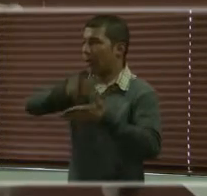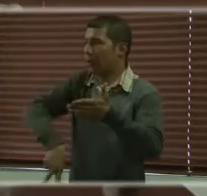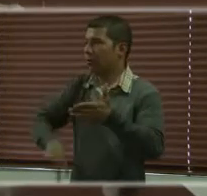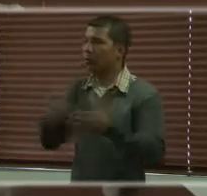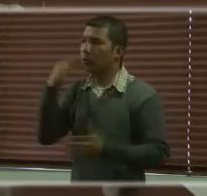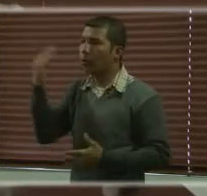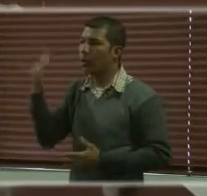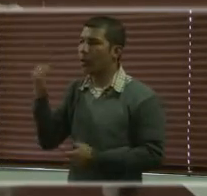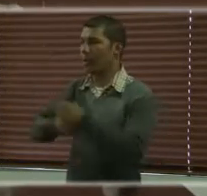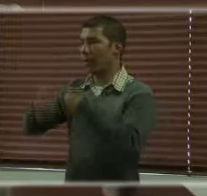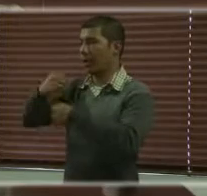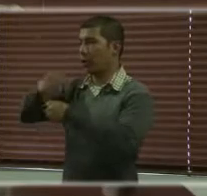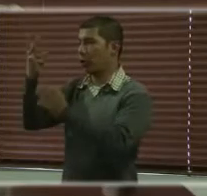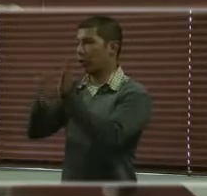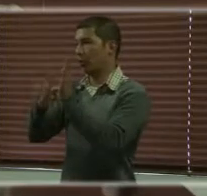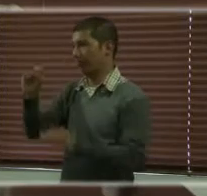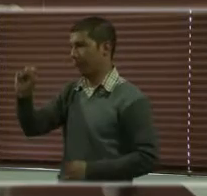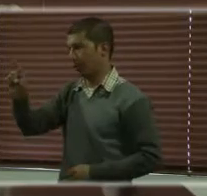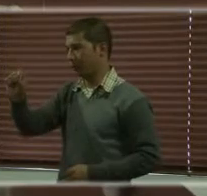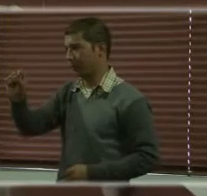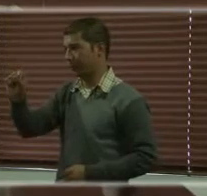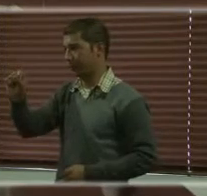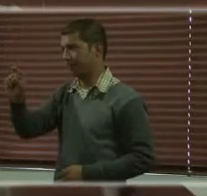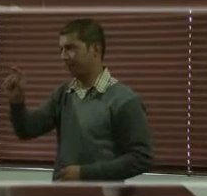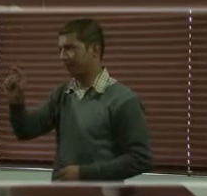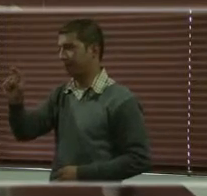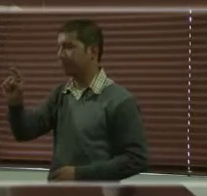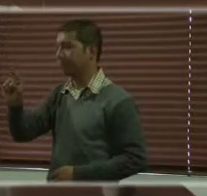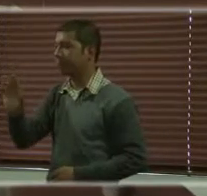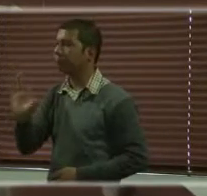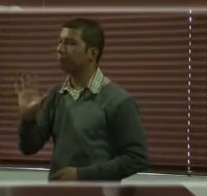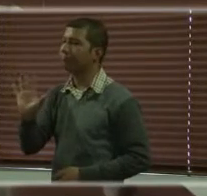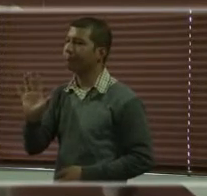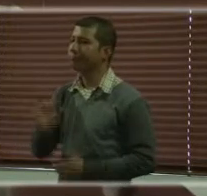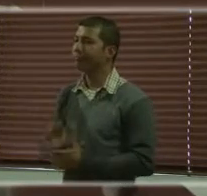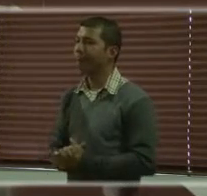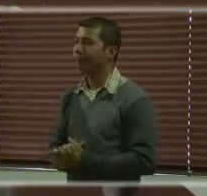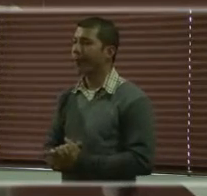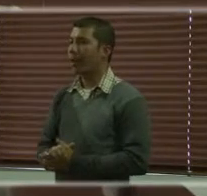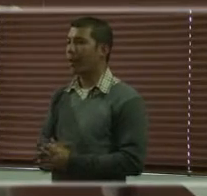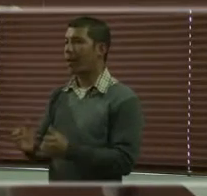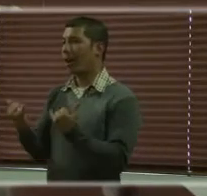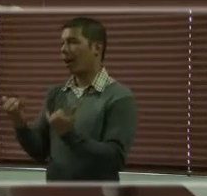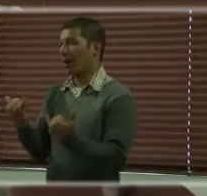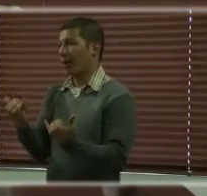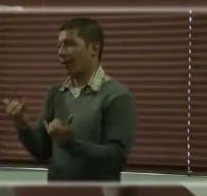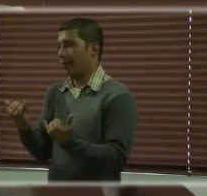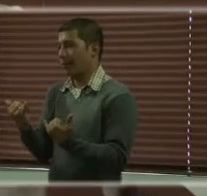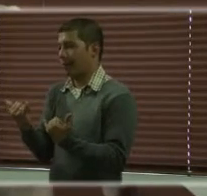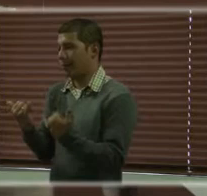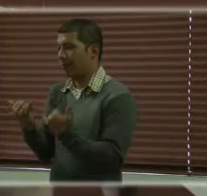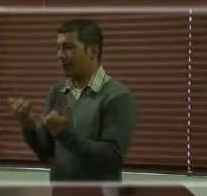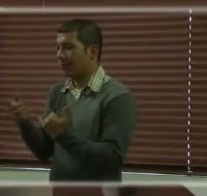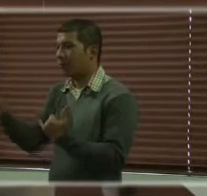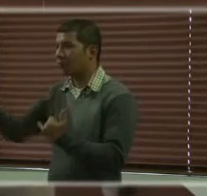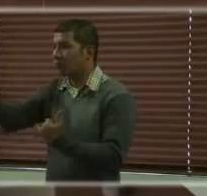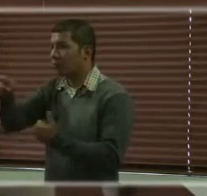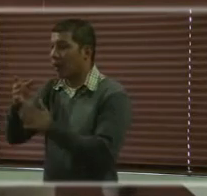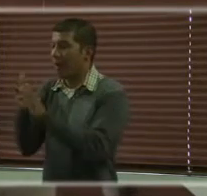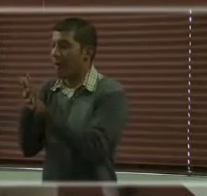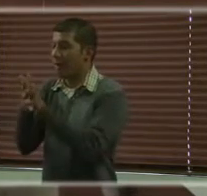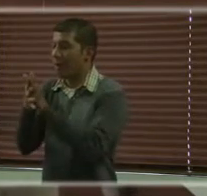periódico aún no se ha programado la sesión en la que se revisará el informe presentado por el estado colombiano pero